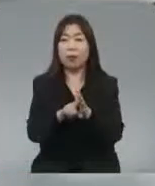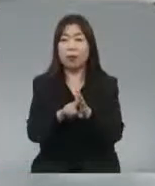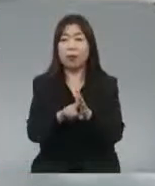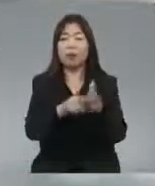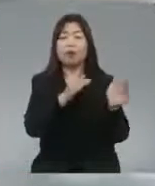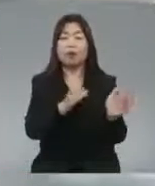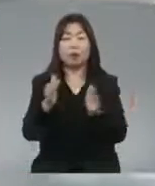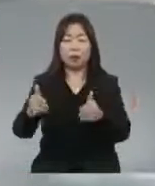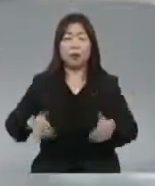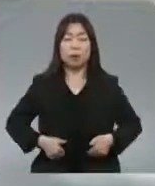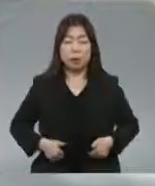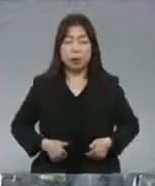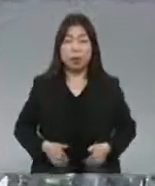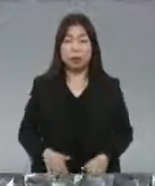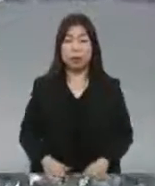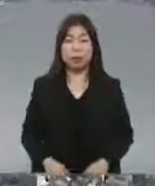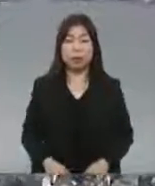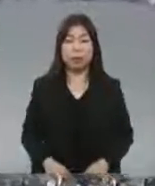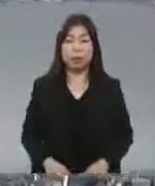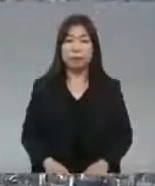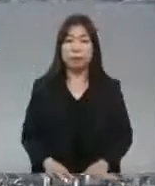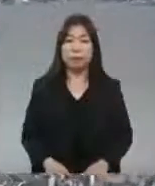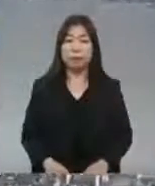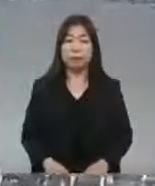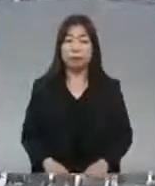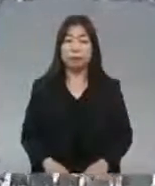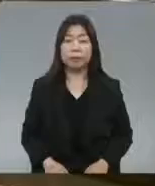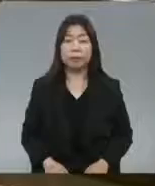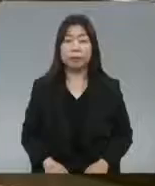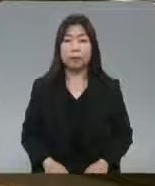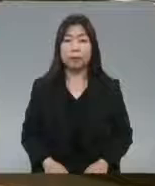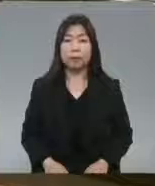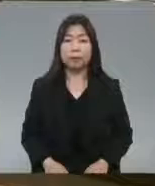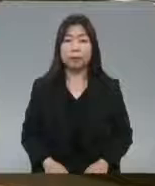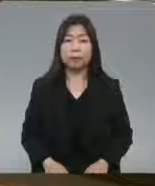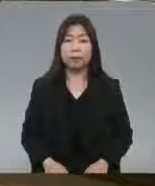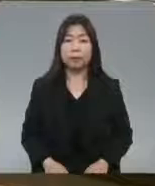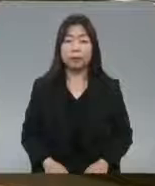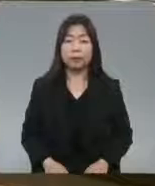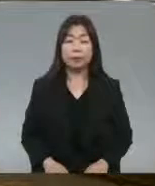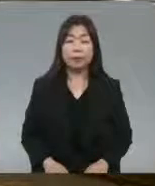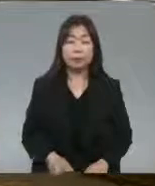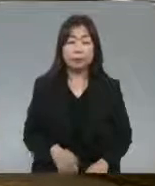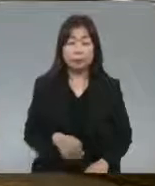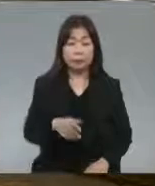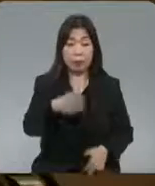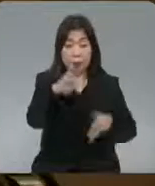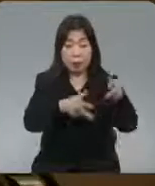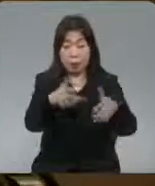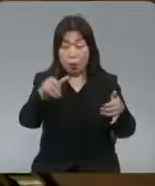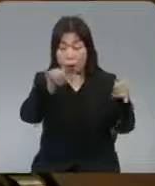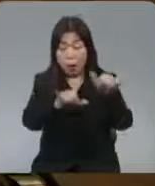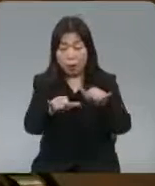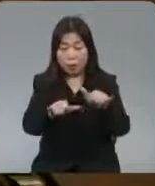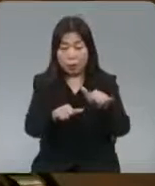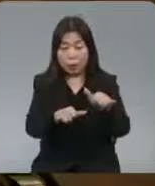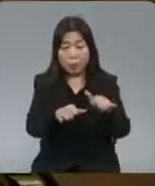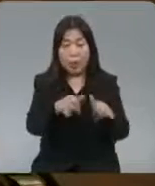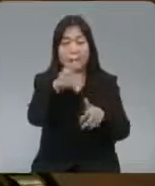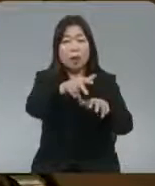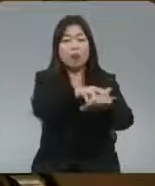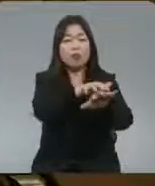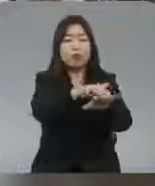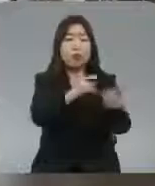concreto a muchos les preocupa que los acuerdos internacionales sobre cambio climático la puesta en marcha de regulaciones relacionadas limite las